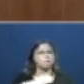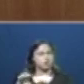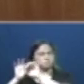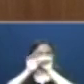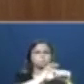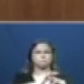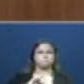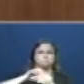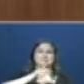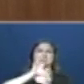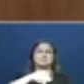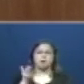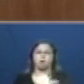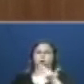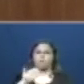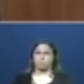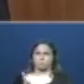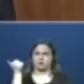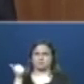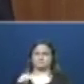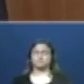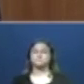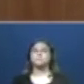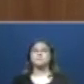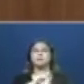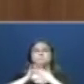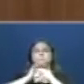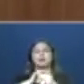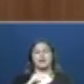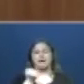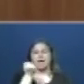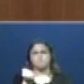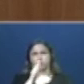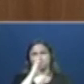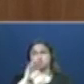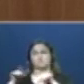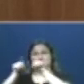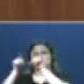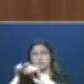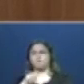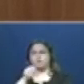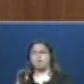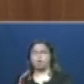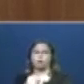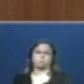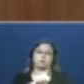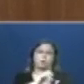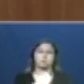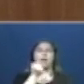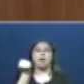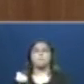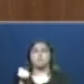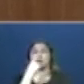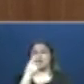operen en relación con el apoyo directo de la financiación empresarial por parte de la junta 2012